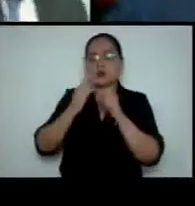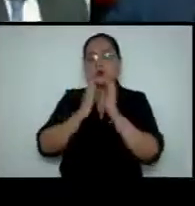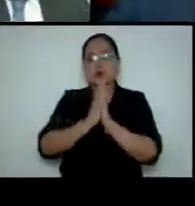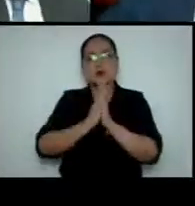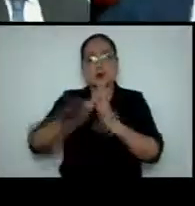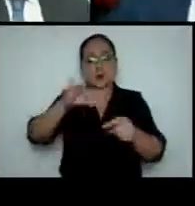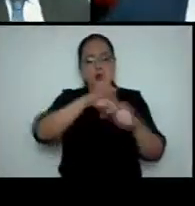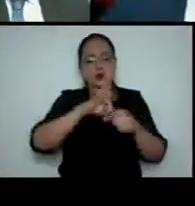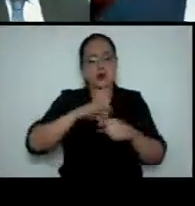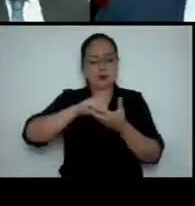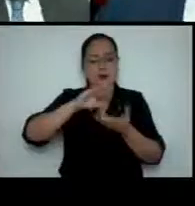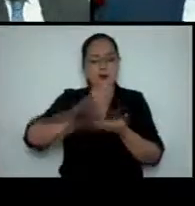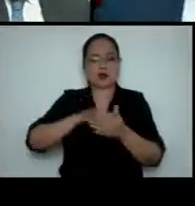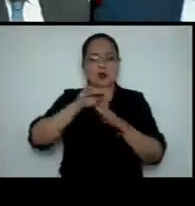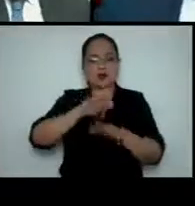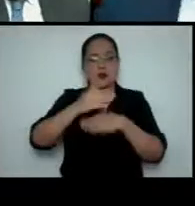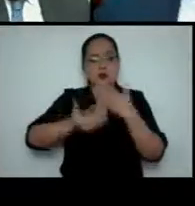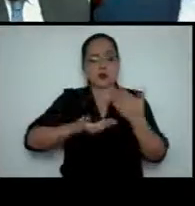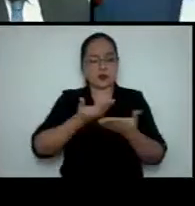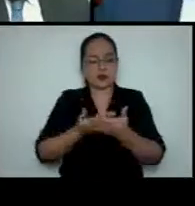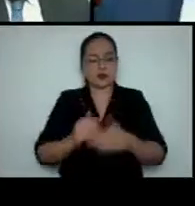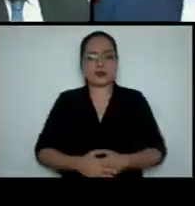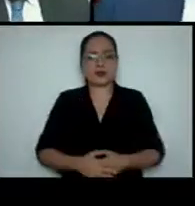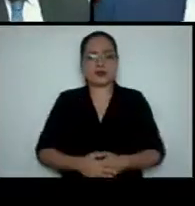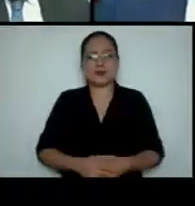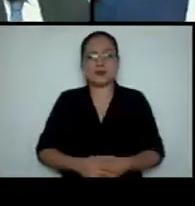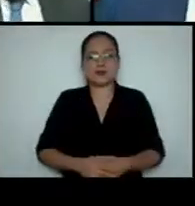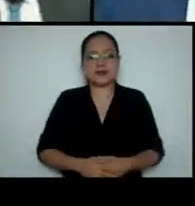este proyecto modificado. Por favor.